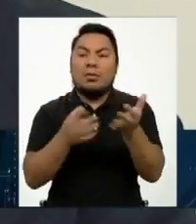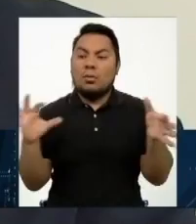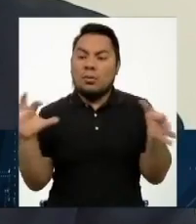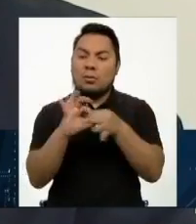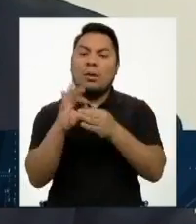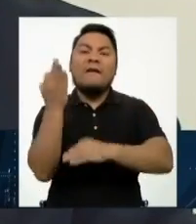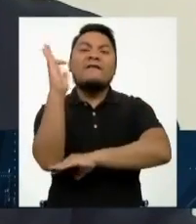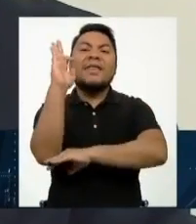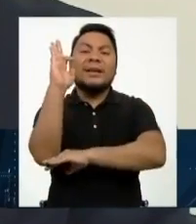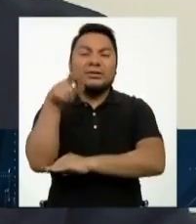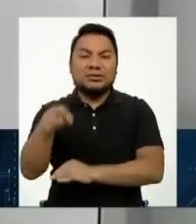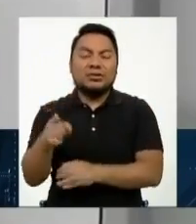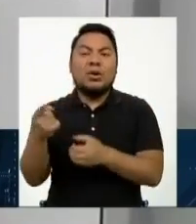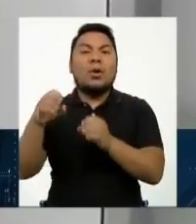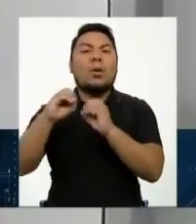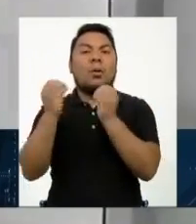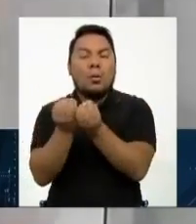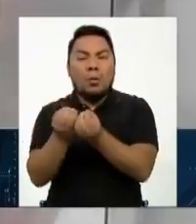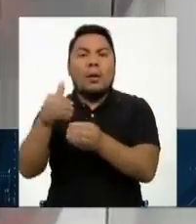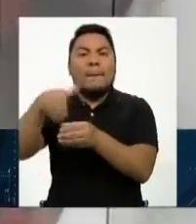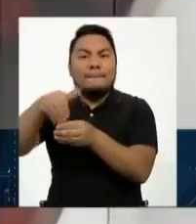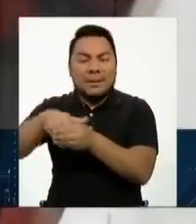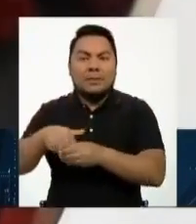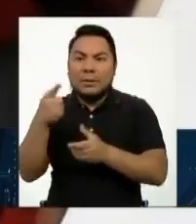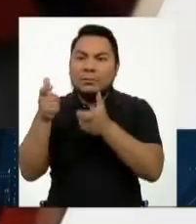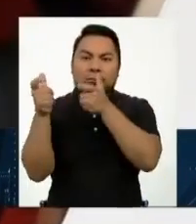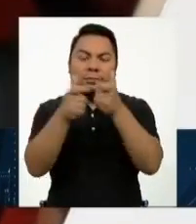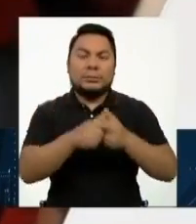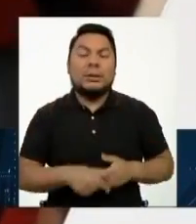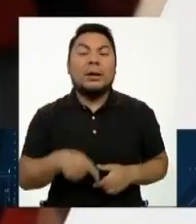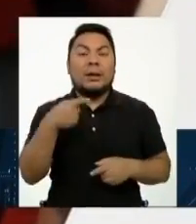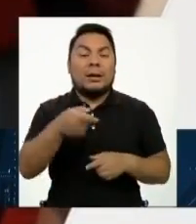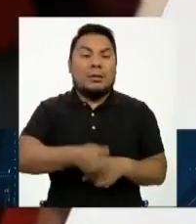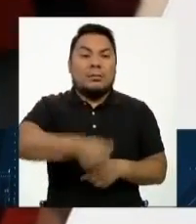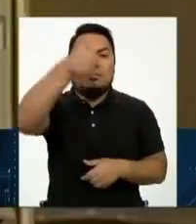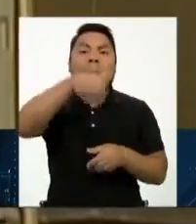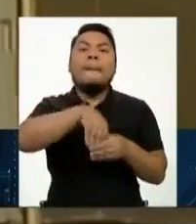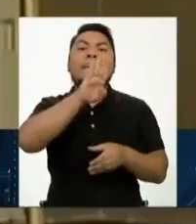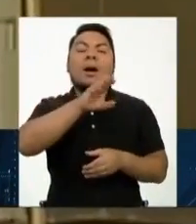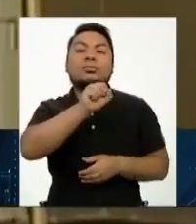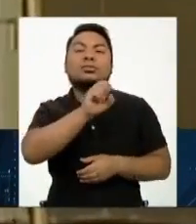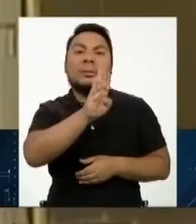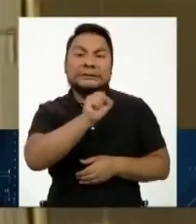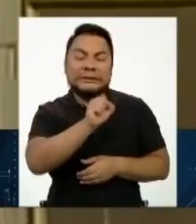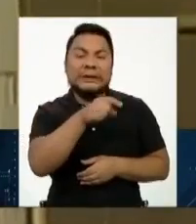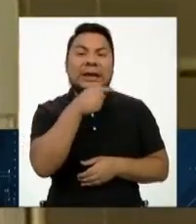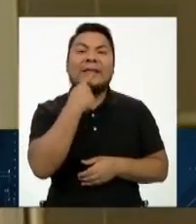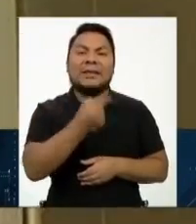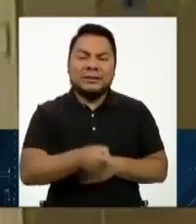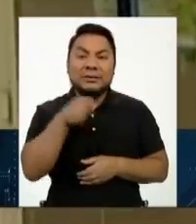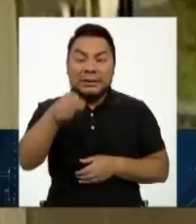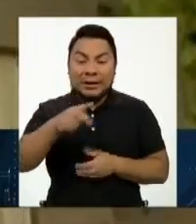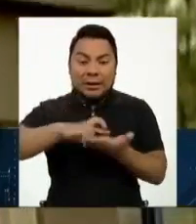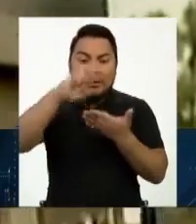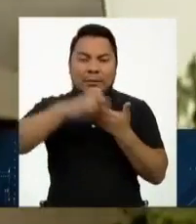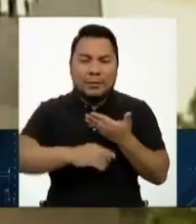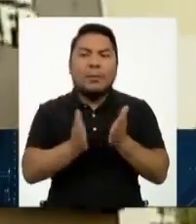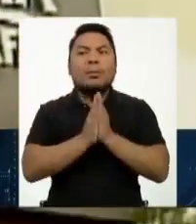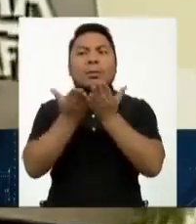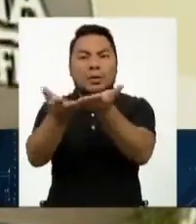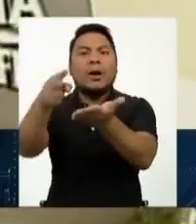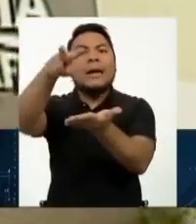para que vaya haciendo la supervisión. Por su parte, la Superintendencia de Banca y Seguros recomendó que la iniciativa sea revisada de